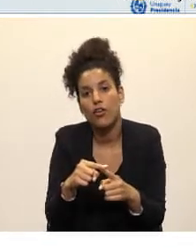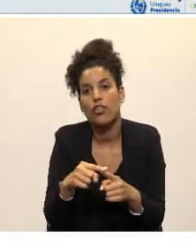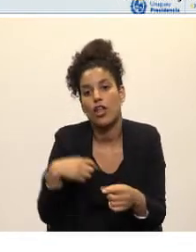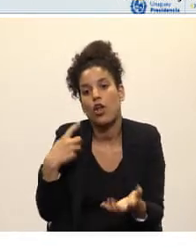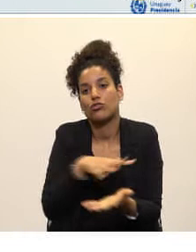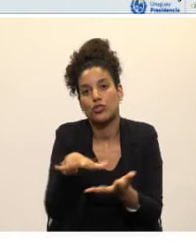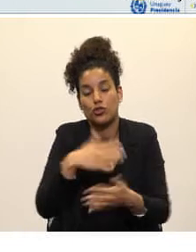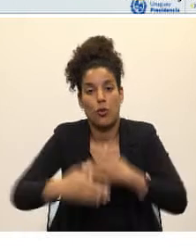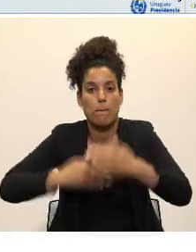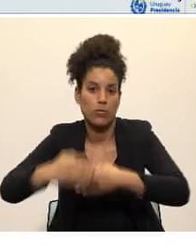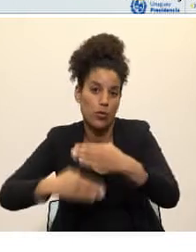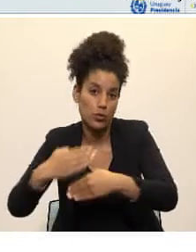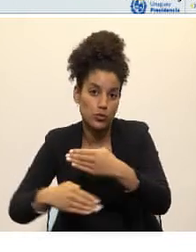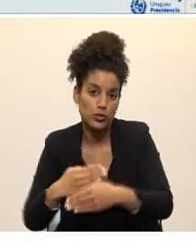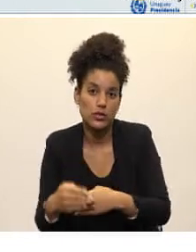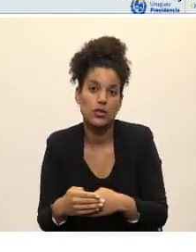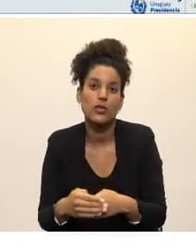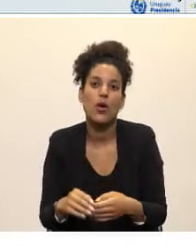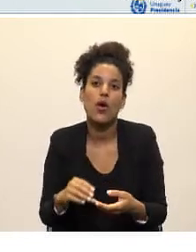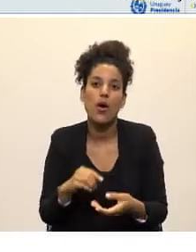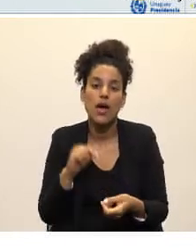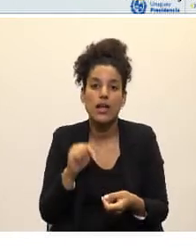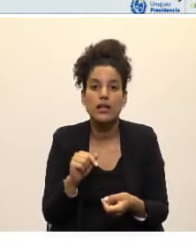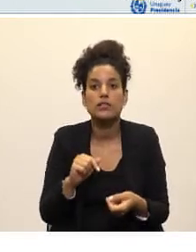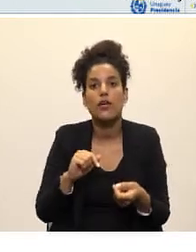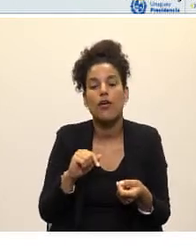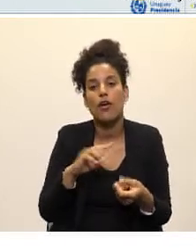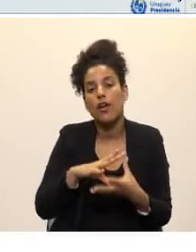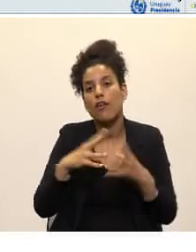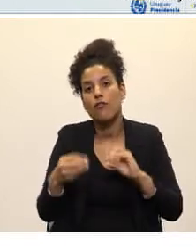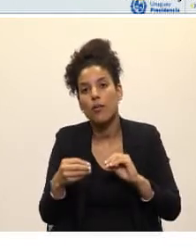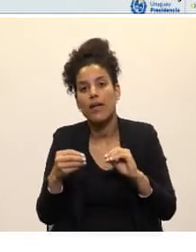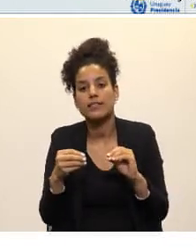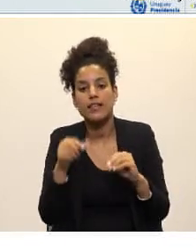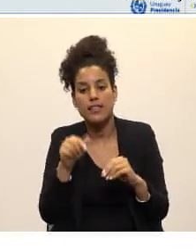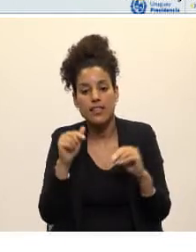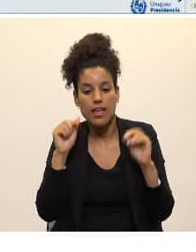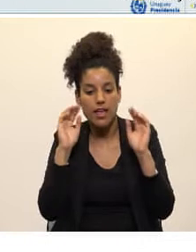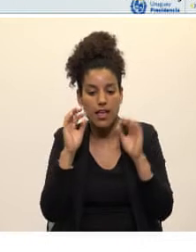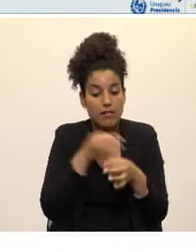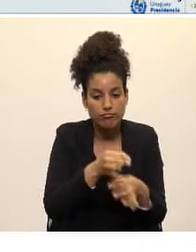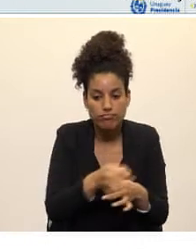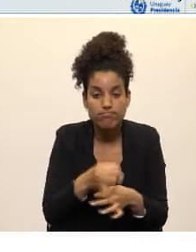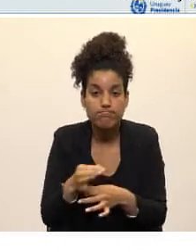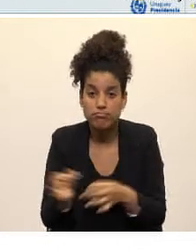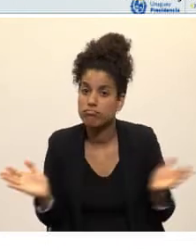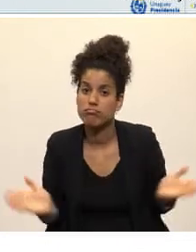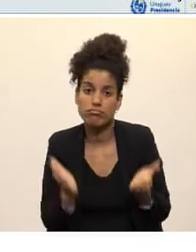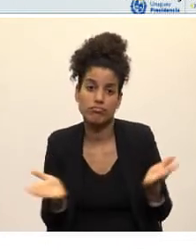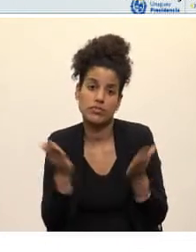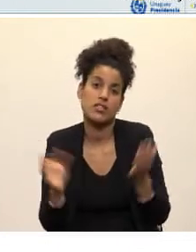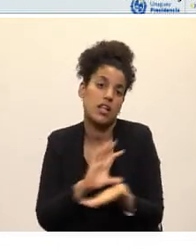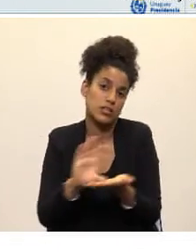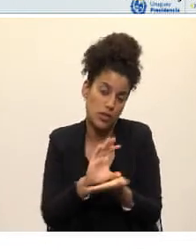socioproductivo, y que implica desarrollar programas para la adquisición de habilidades digitales que puedan potenciar el ejercicio de la